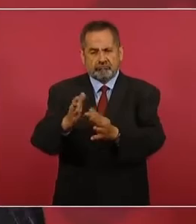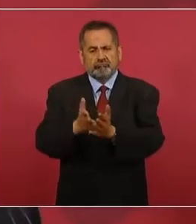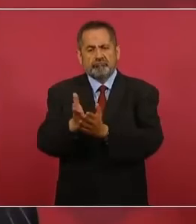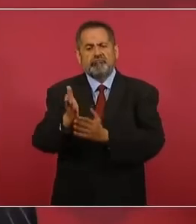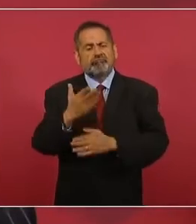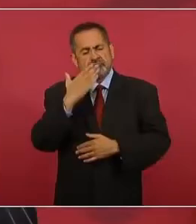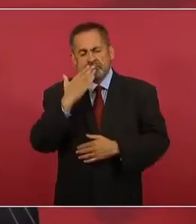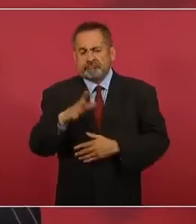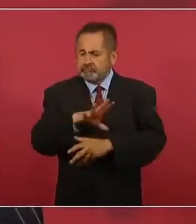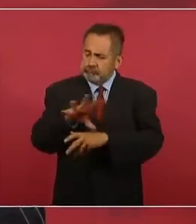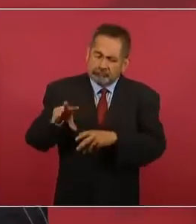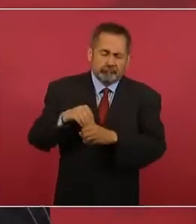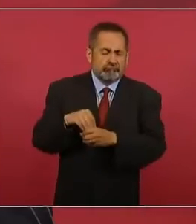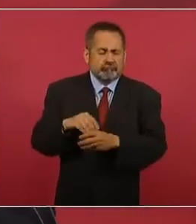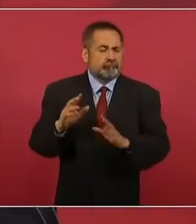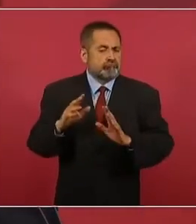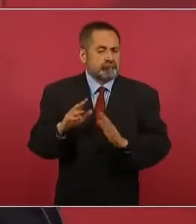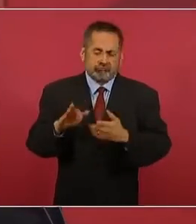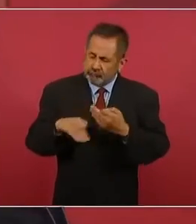en todo.